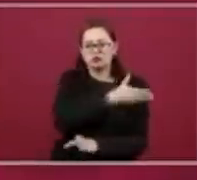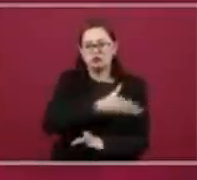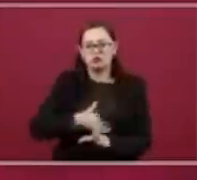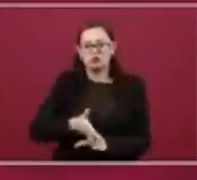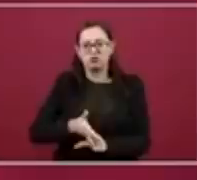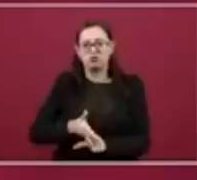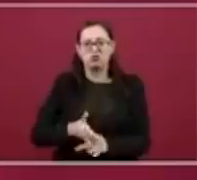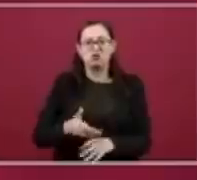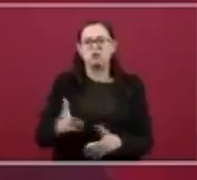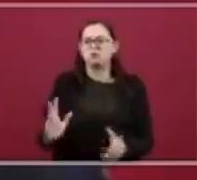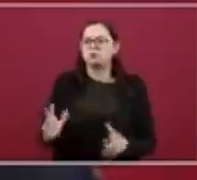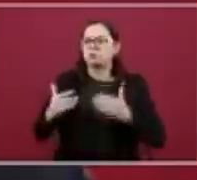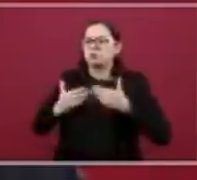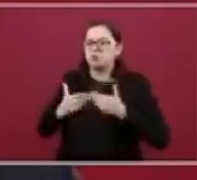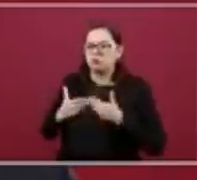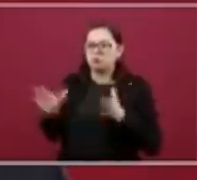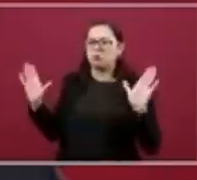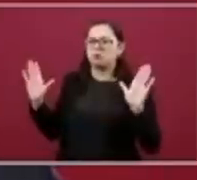a cabo una apertura